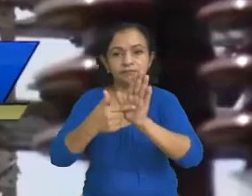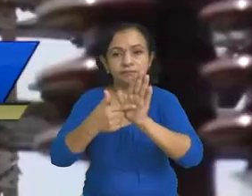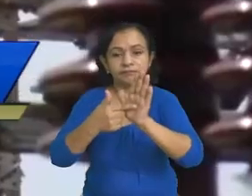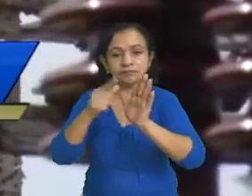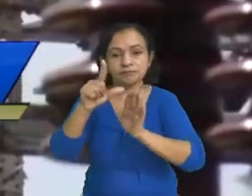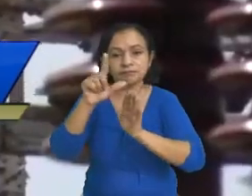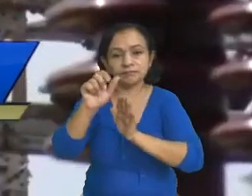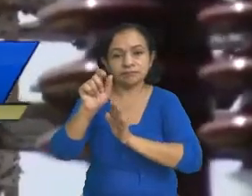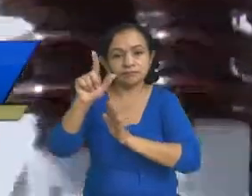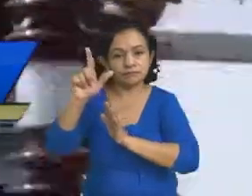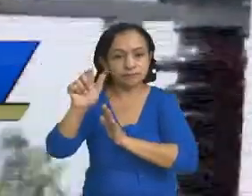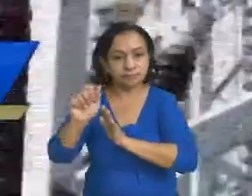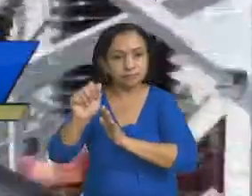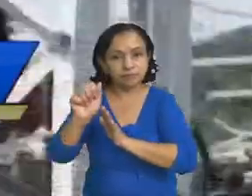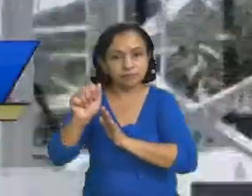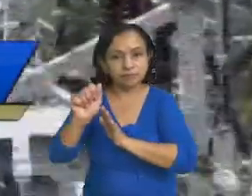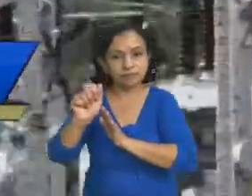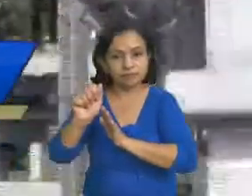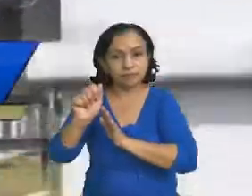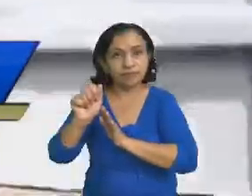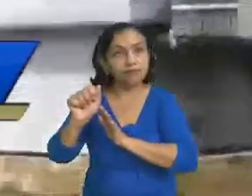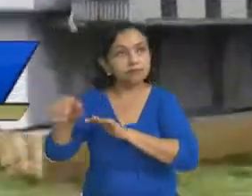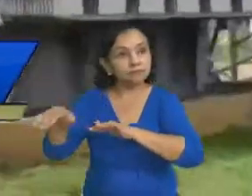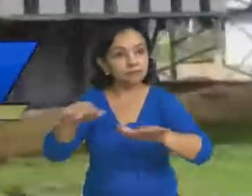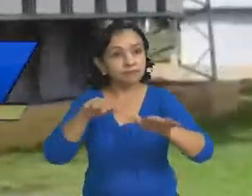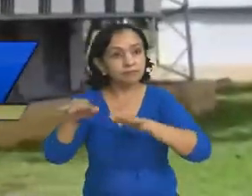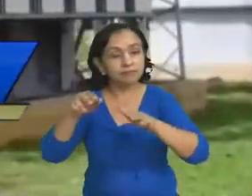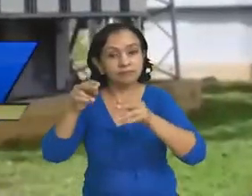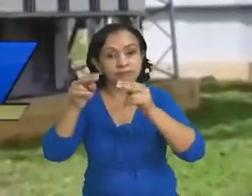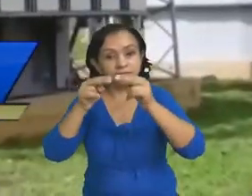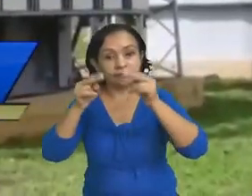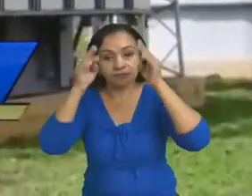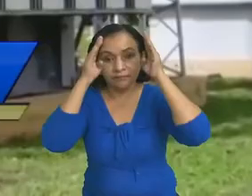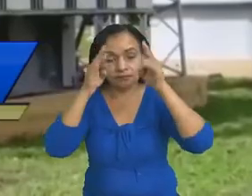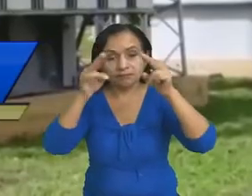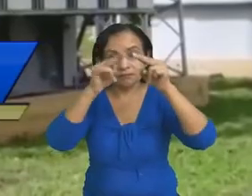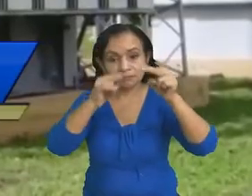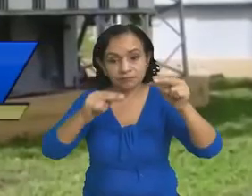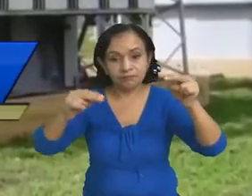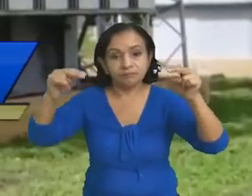Lala. Ok, claro. No había capacidad para atenderle a la Lala.